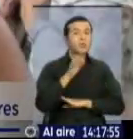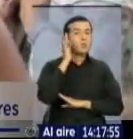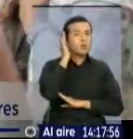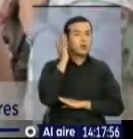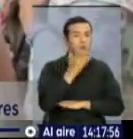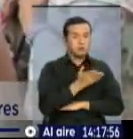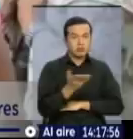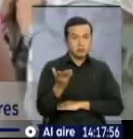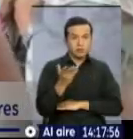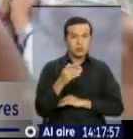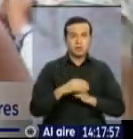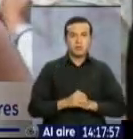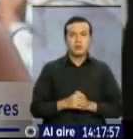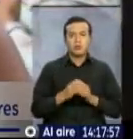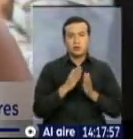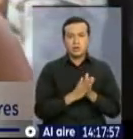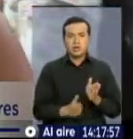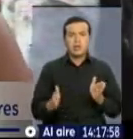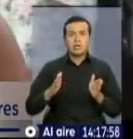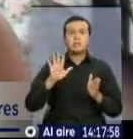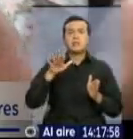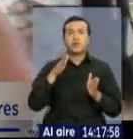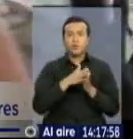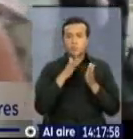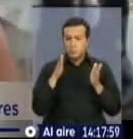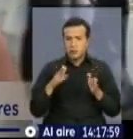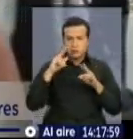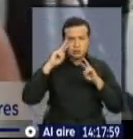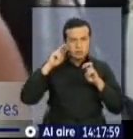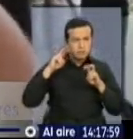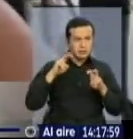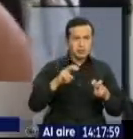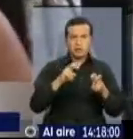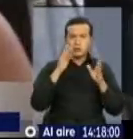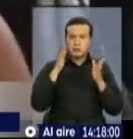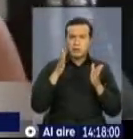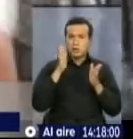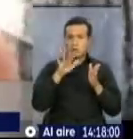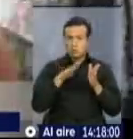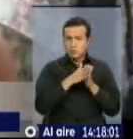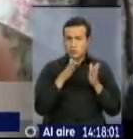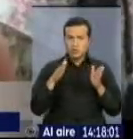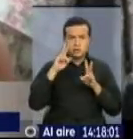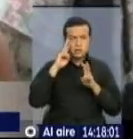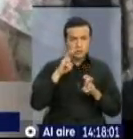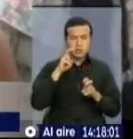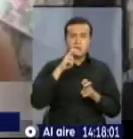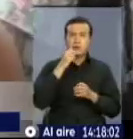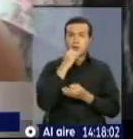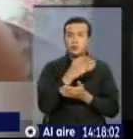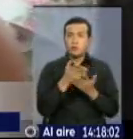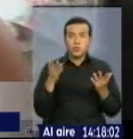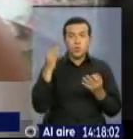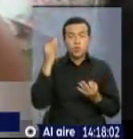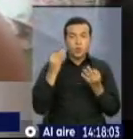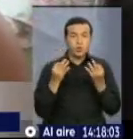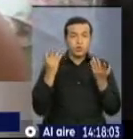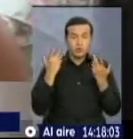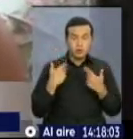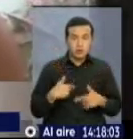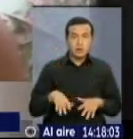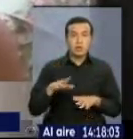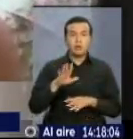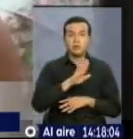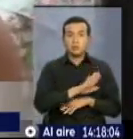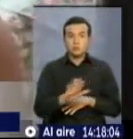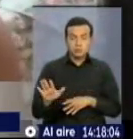Chinchipe. Tuvieron ese lapso de 5 meses para investigar, para averiguar. Es que este juicio se ha juzgado por